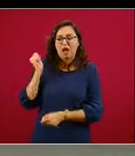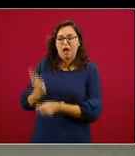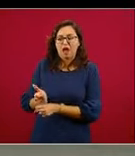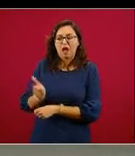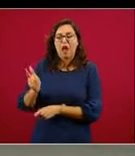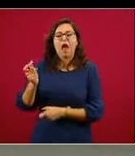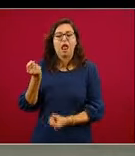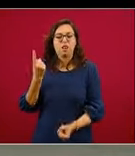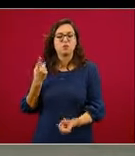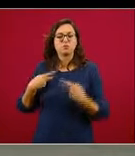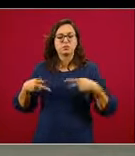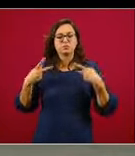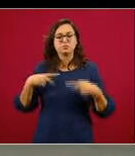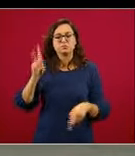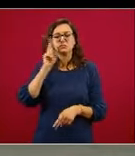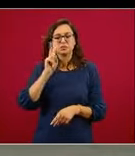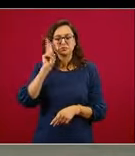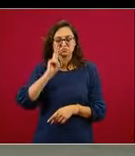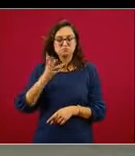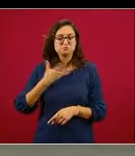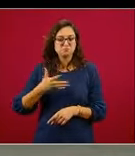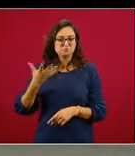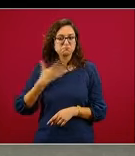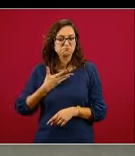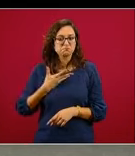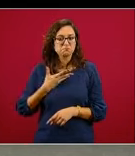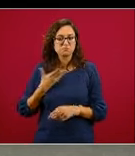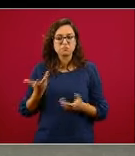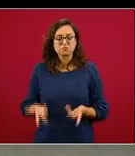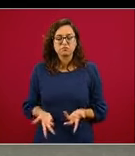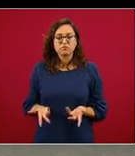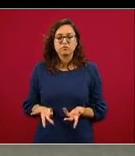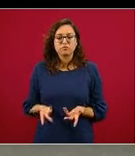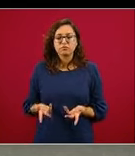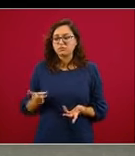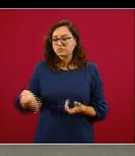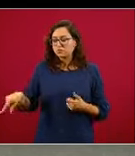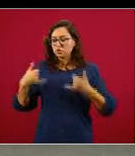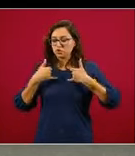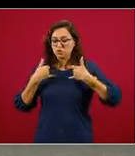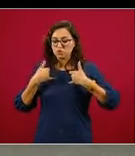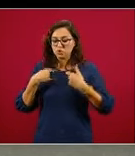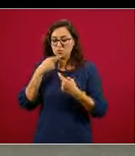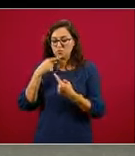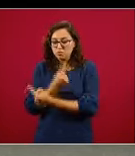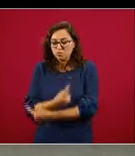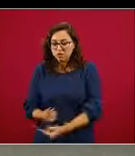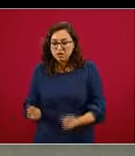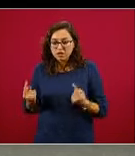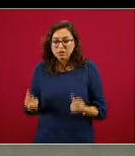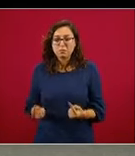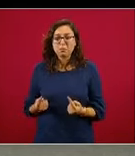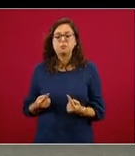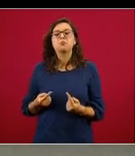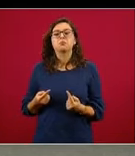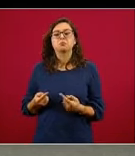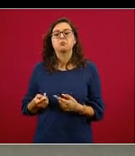adicción, porque nos han hablado mucho de qué hacer con jóvenes, con niños que tienen alguna alteración,